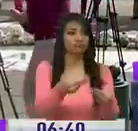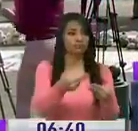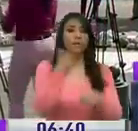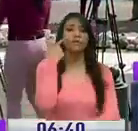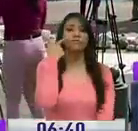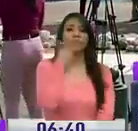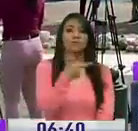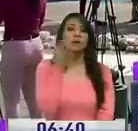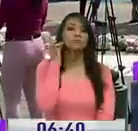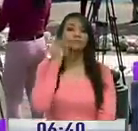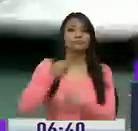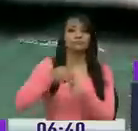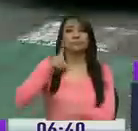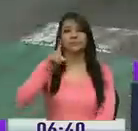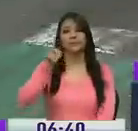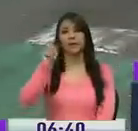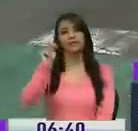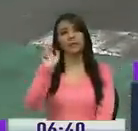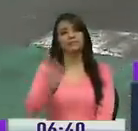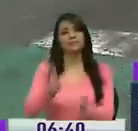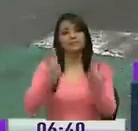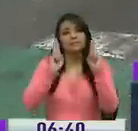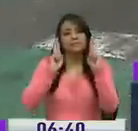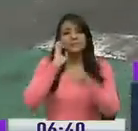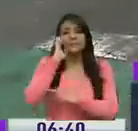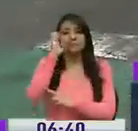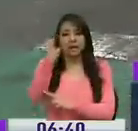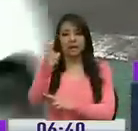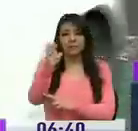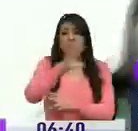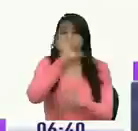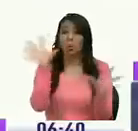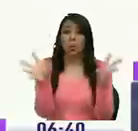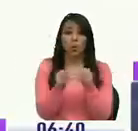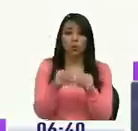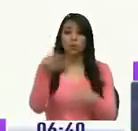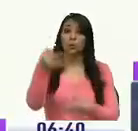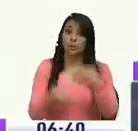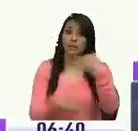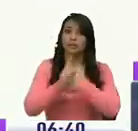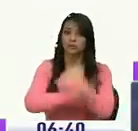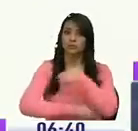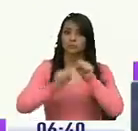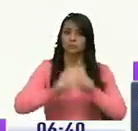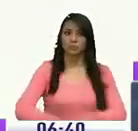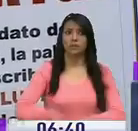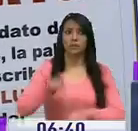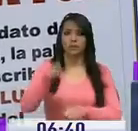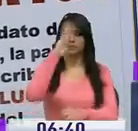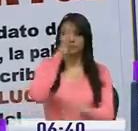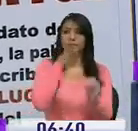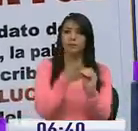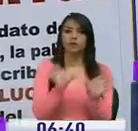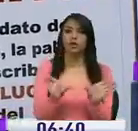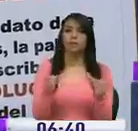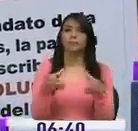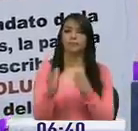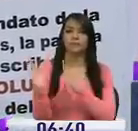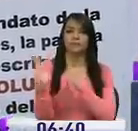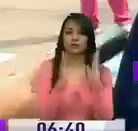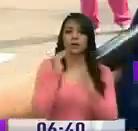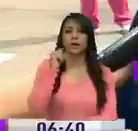fiscal Diana Salazar con esperanza que se judicialicen como fue uno de los objetivos de la comisión ocasional a